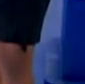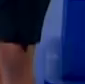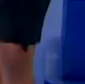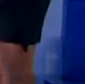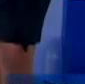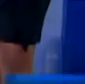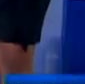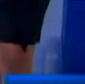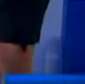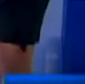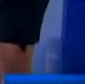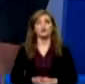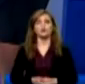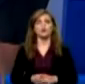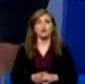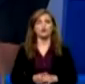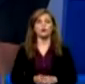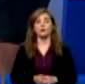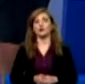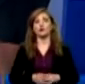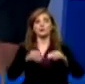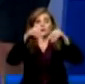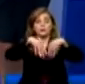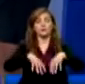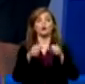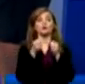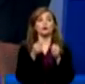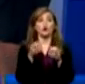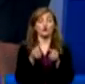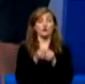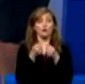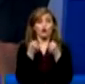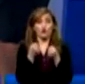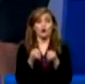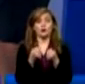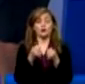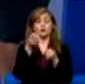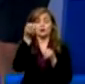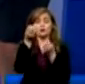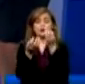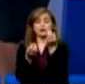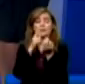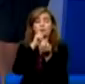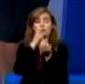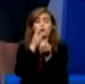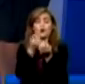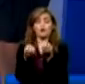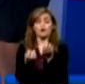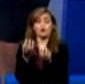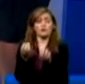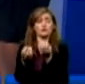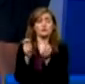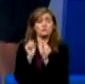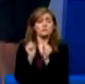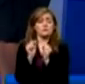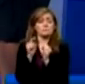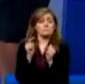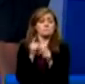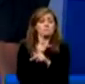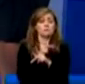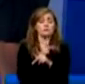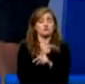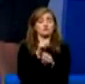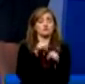Le contábamos, el invierno es bastante fuerte y una granizada, un vendaval, causaron estragos en el cantón